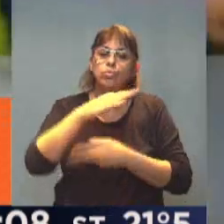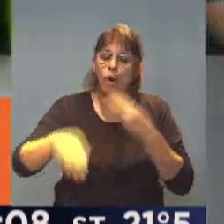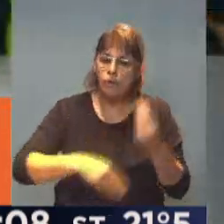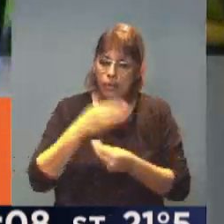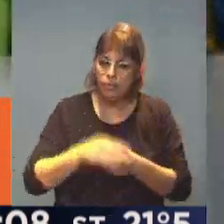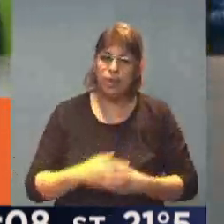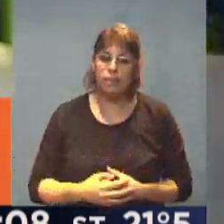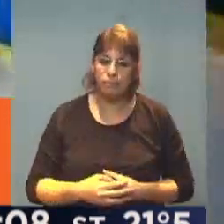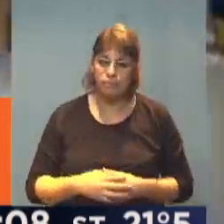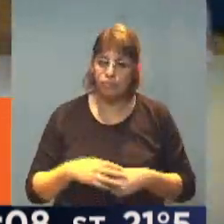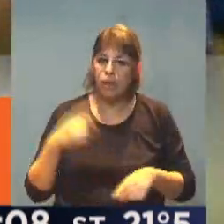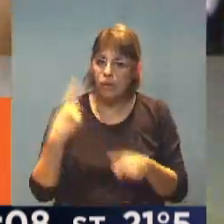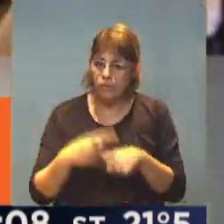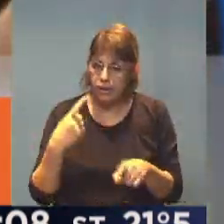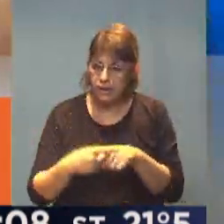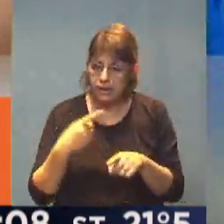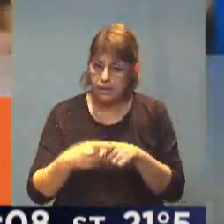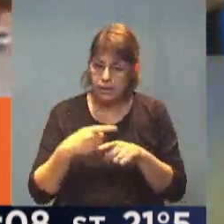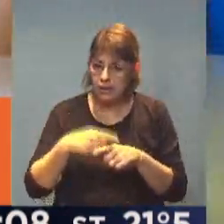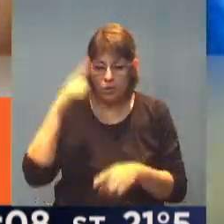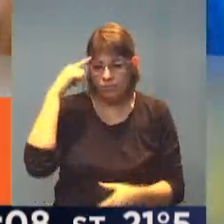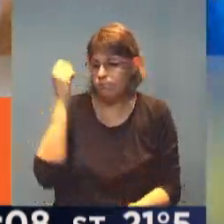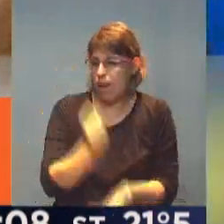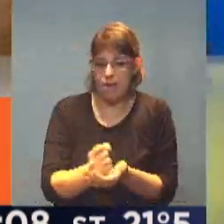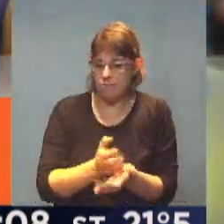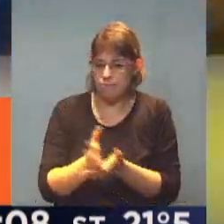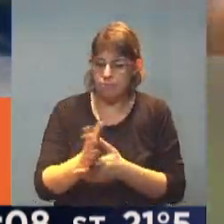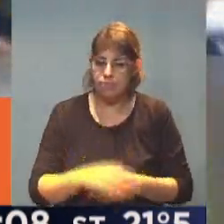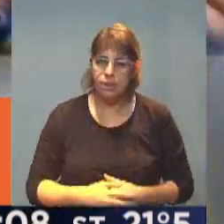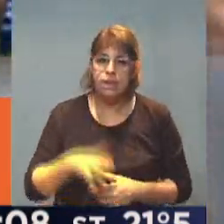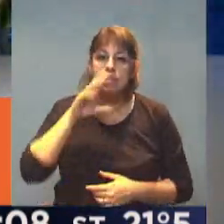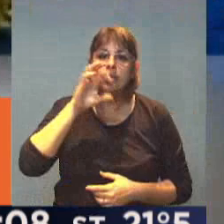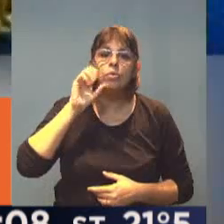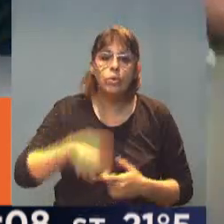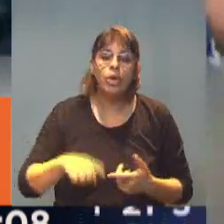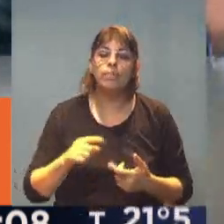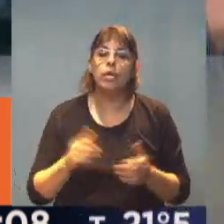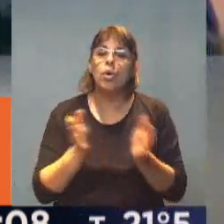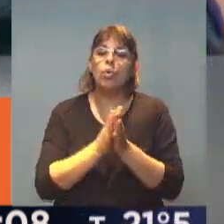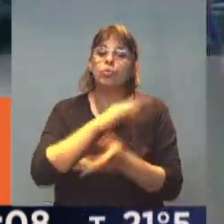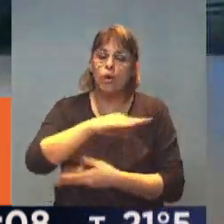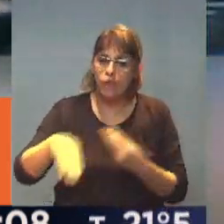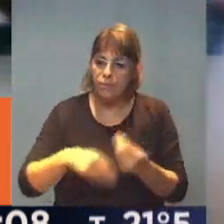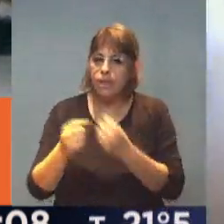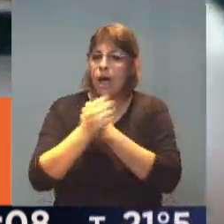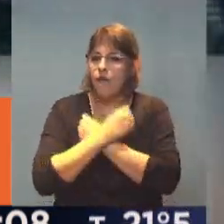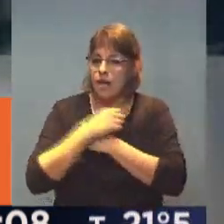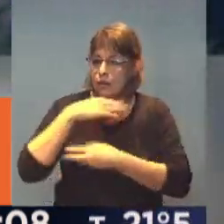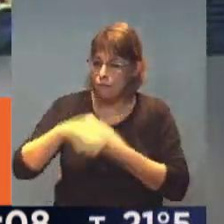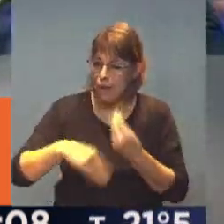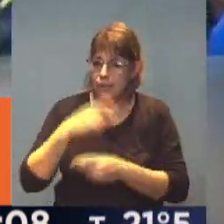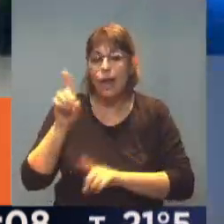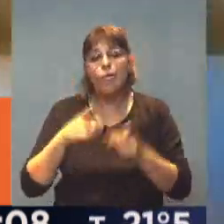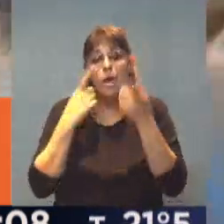plenitud, con un festejo inolvidable. Ahí lo vemos a Centurión, junto a su familia, abrazados.